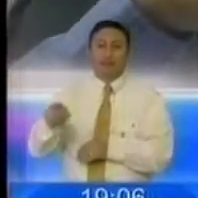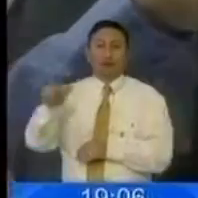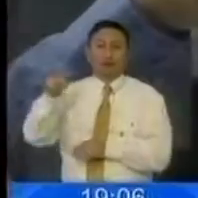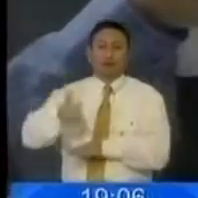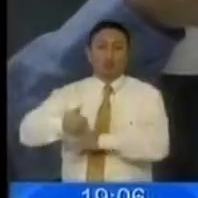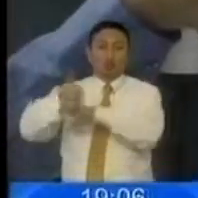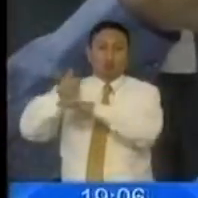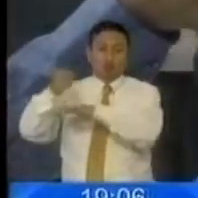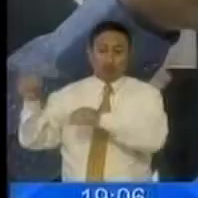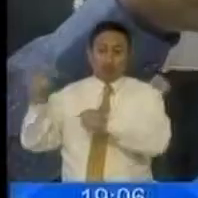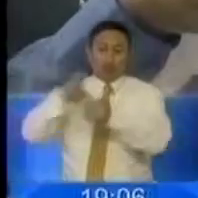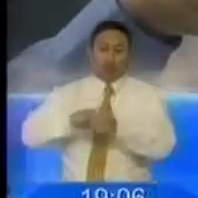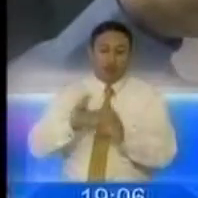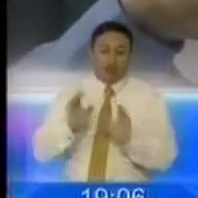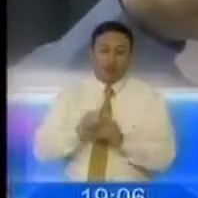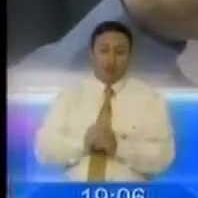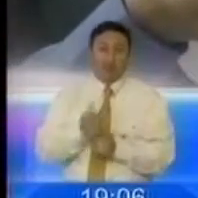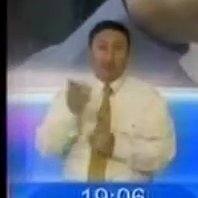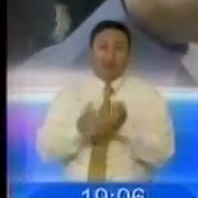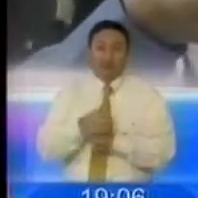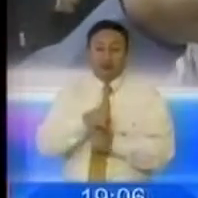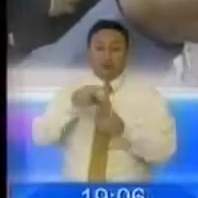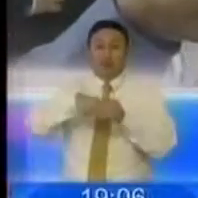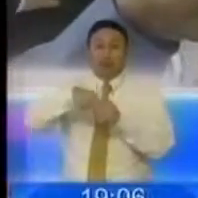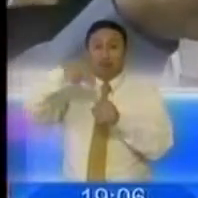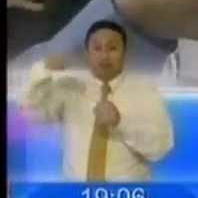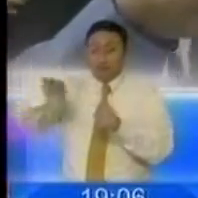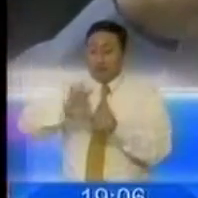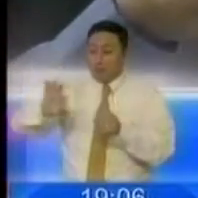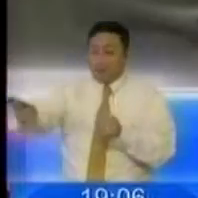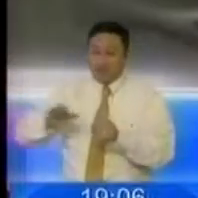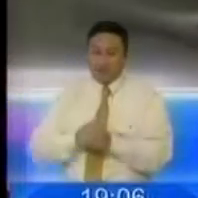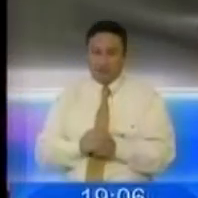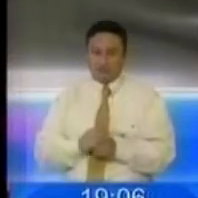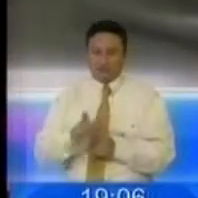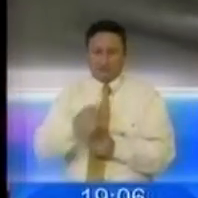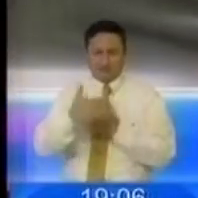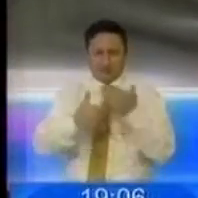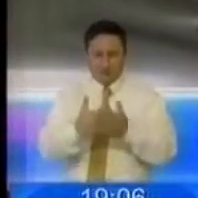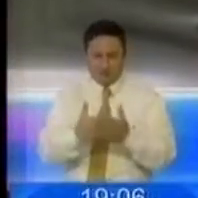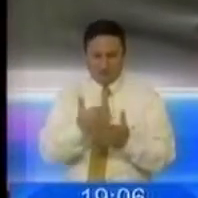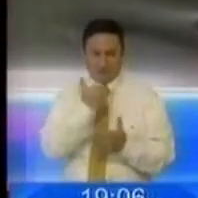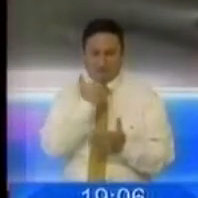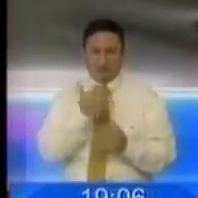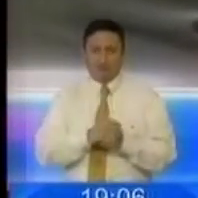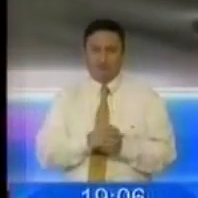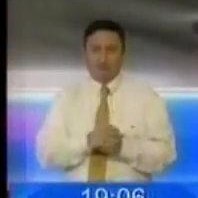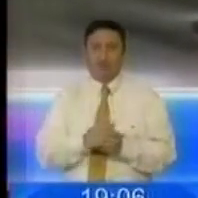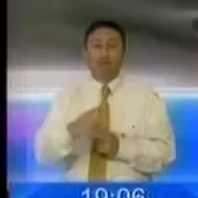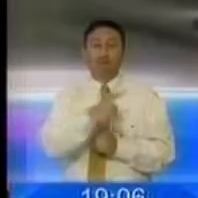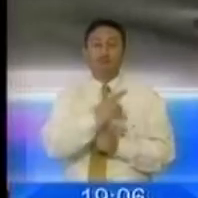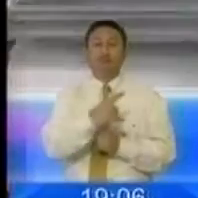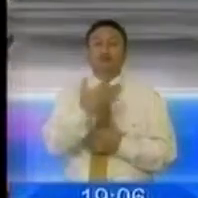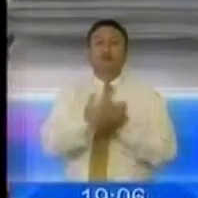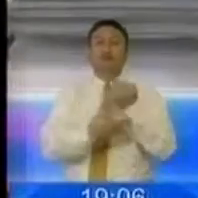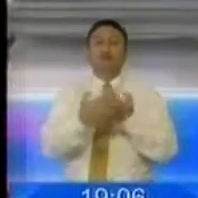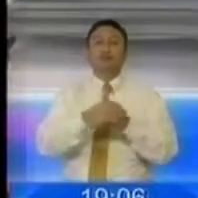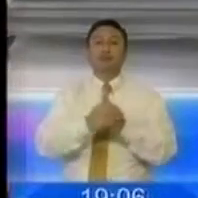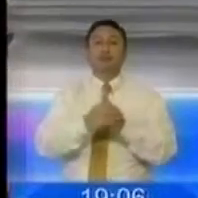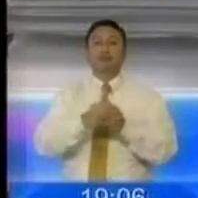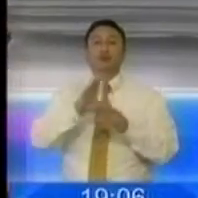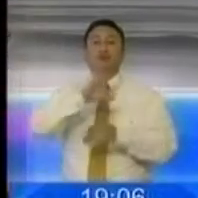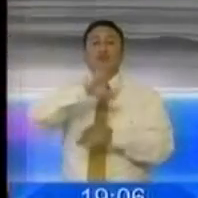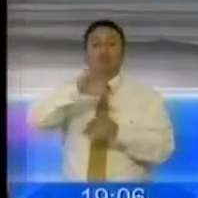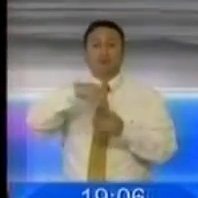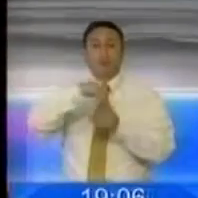podría representar, el no hacerlo. Lo que podría representar el no hacerlo. El delito de peculado por el que se acusa a los imputados tiene que ver con una